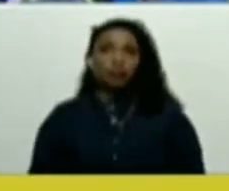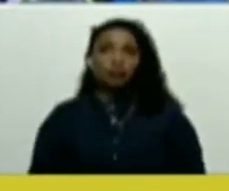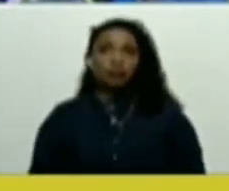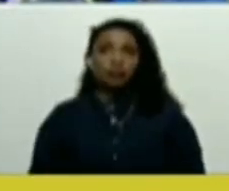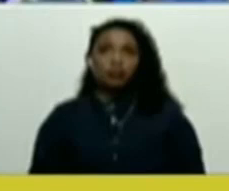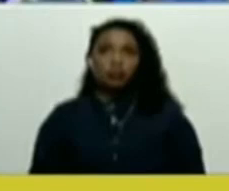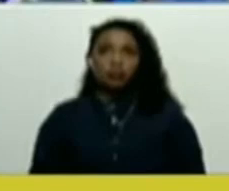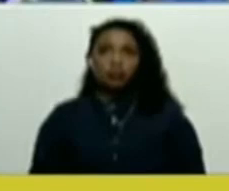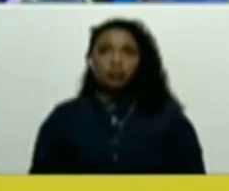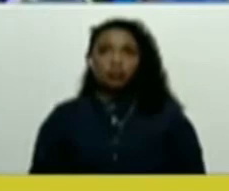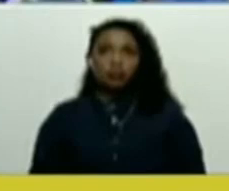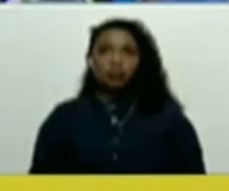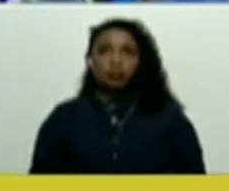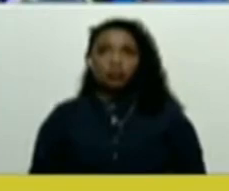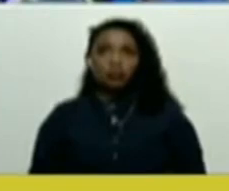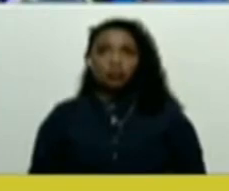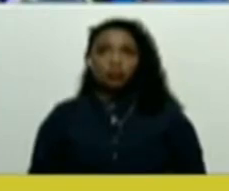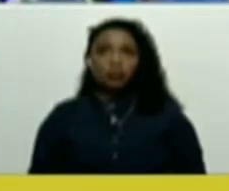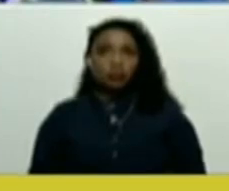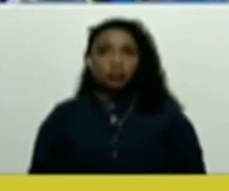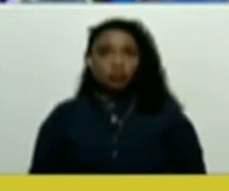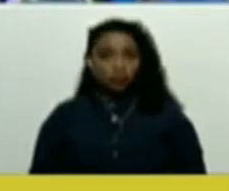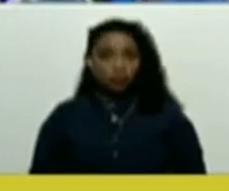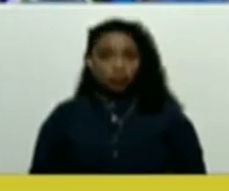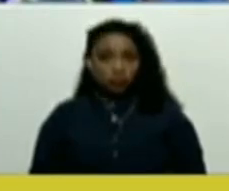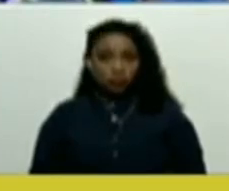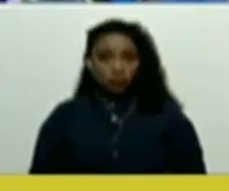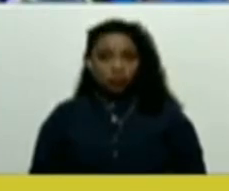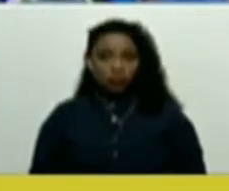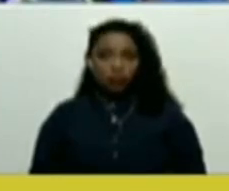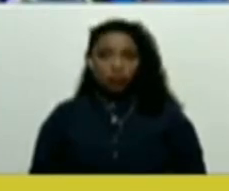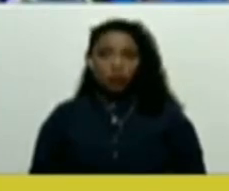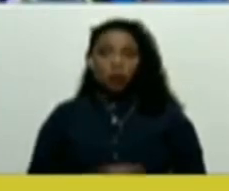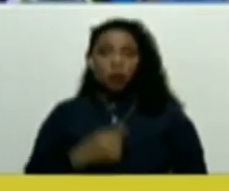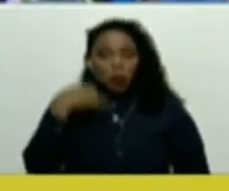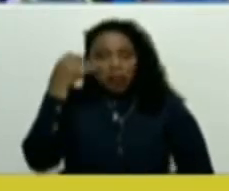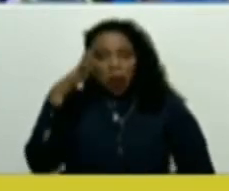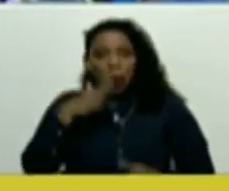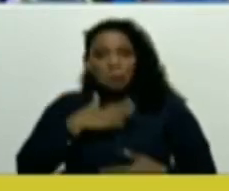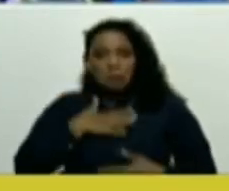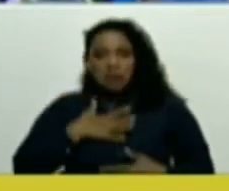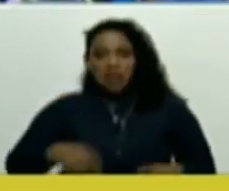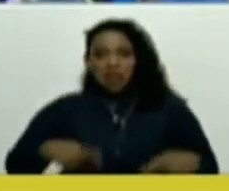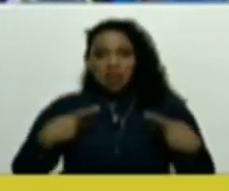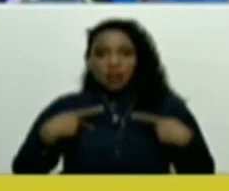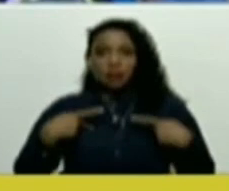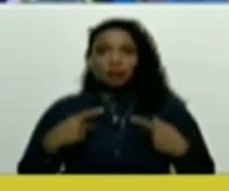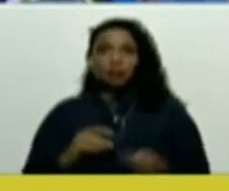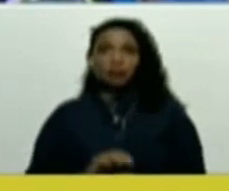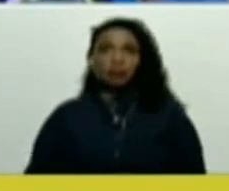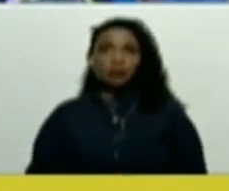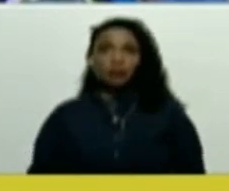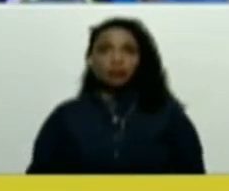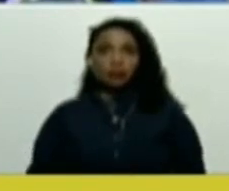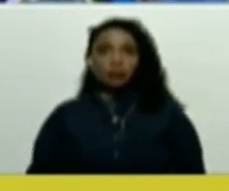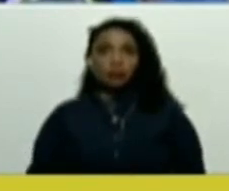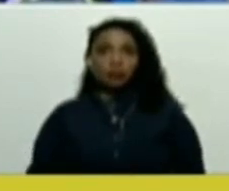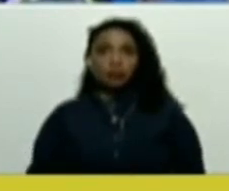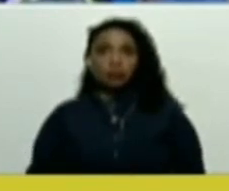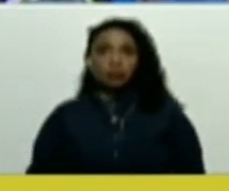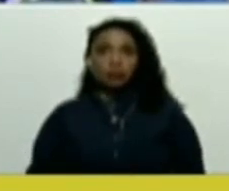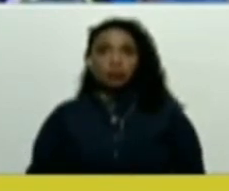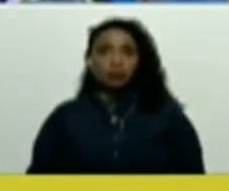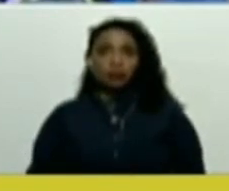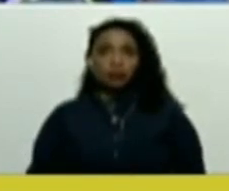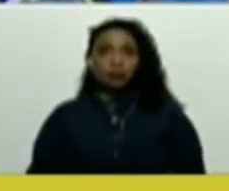I am unlikely in my lifetime. Creo que en mi vida. To see